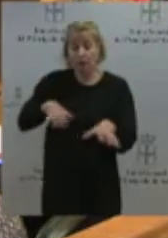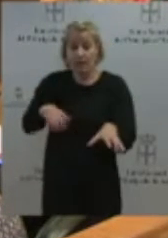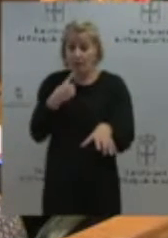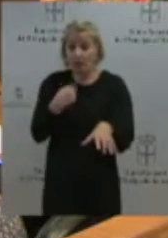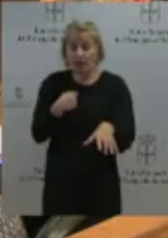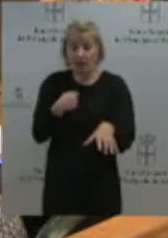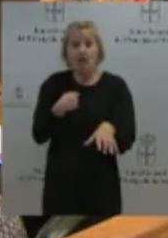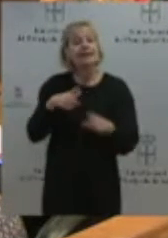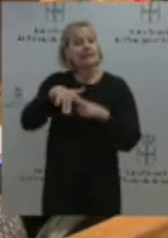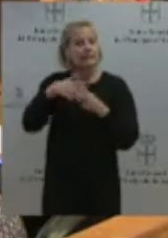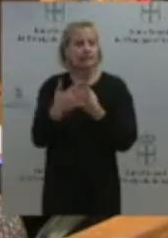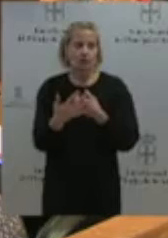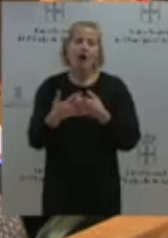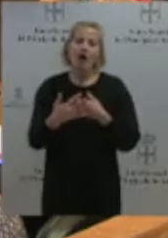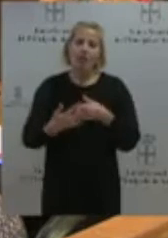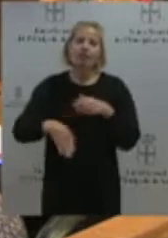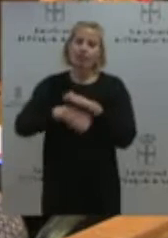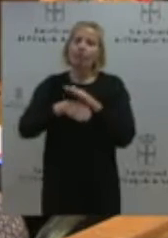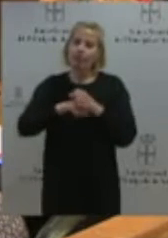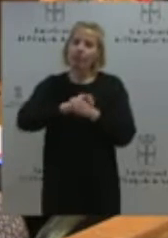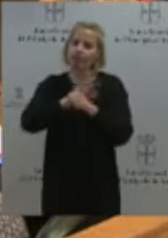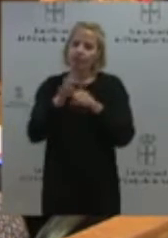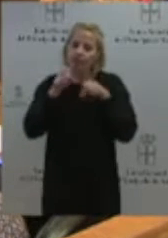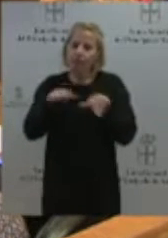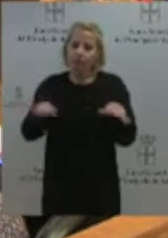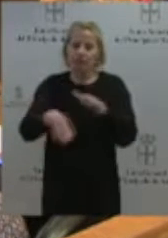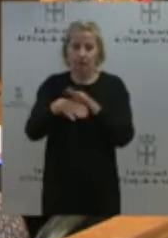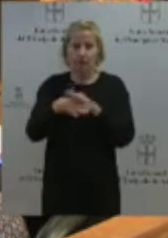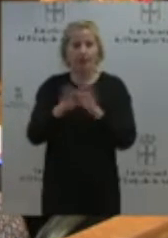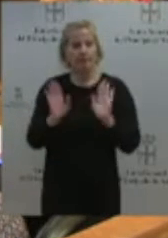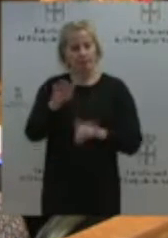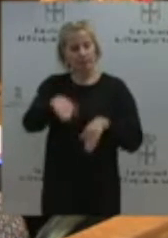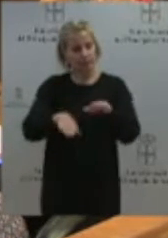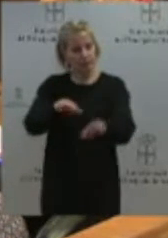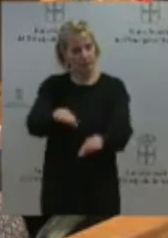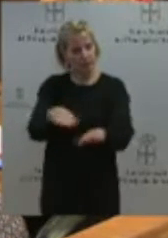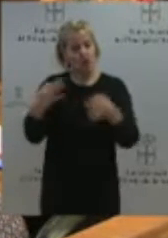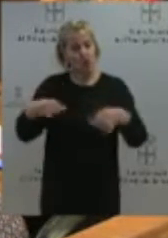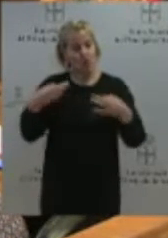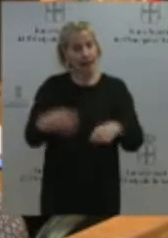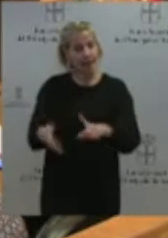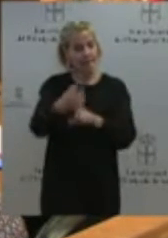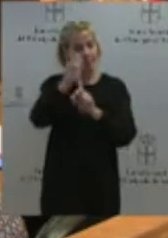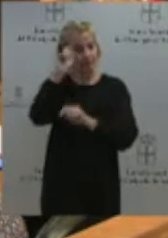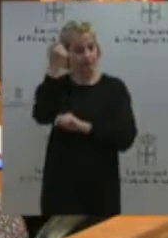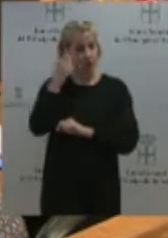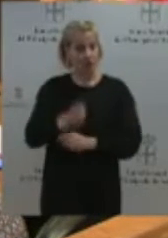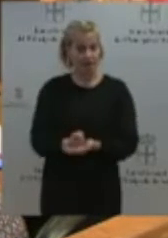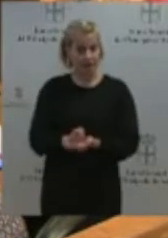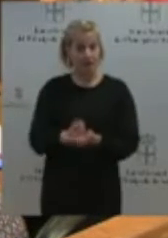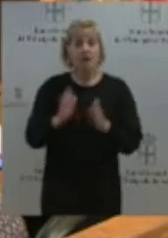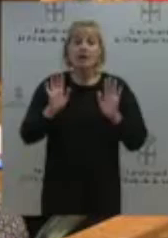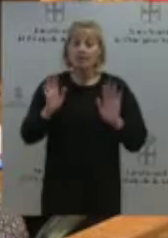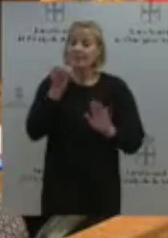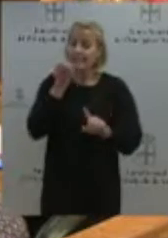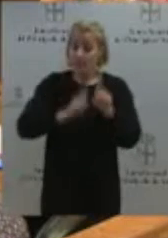en la que sí vamos dando pasos para la recuperación de la normalidad. No obstante, aquellos problemas que se hayan detectado, lo que nosotros hacemos siempre con cualquier